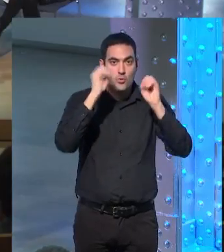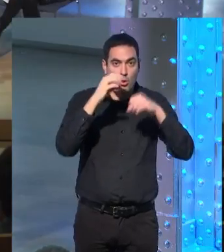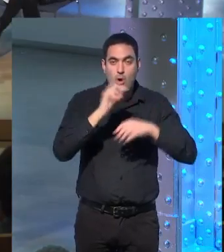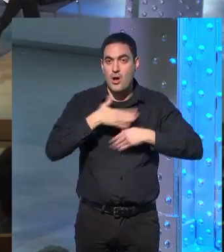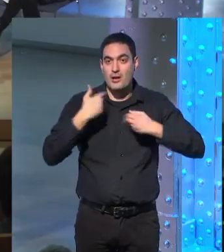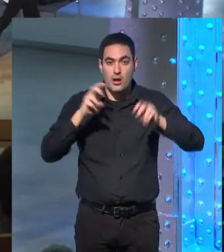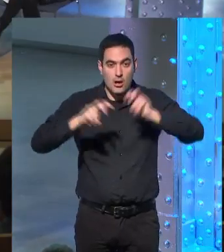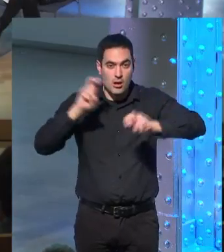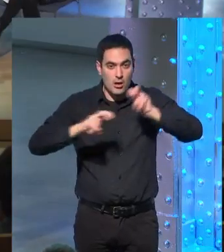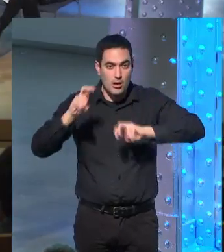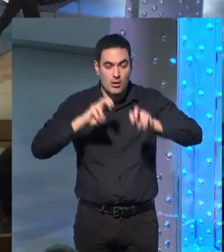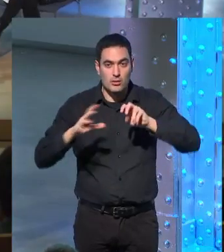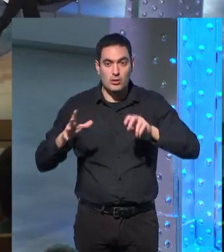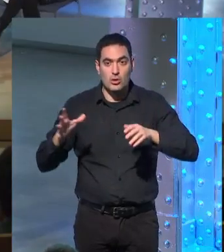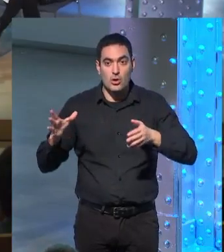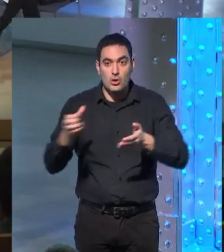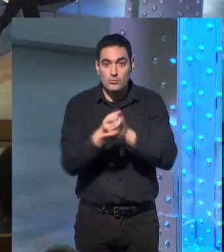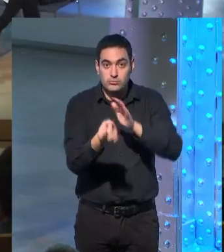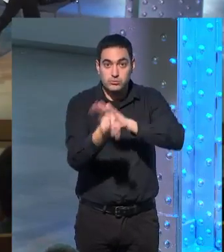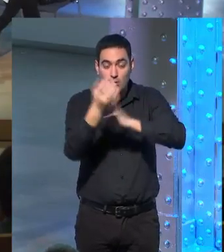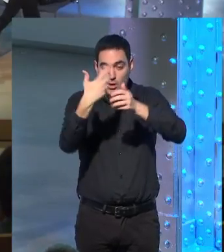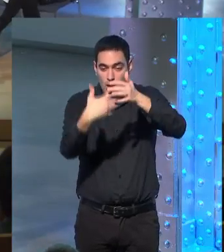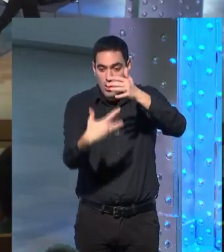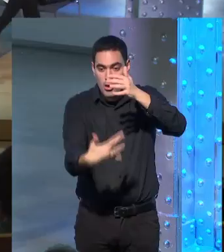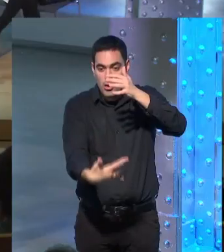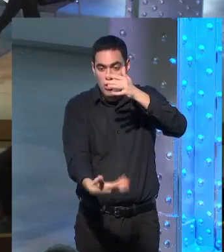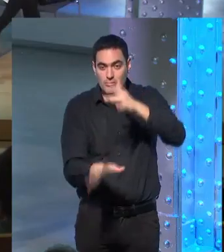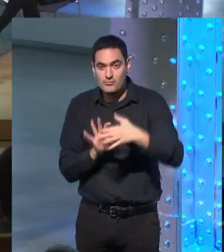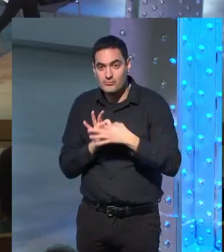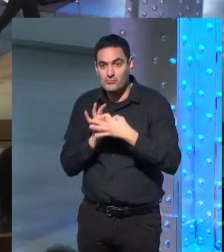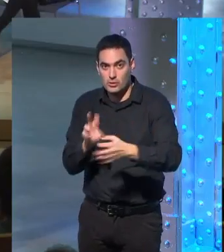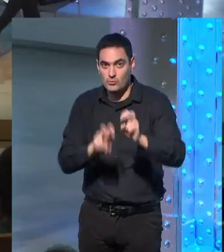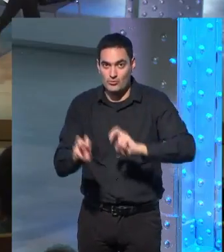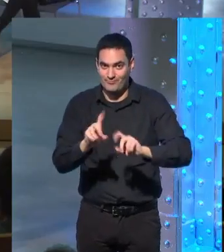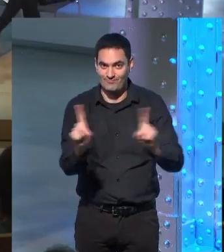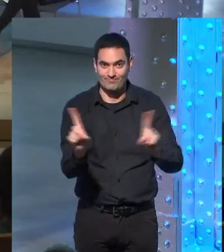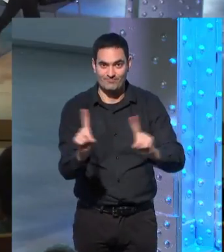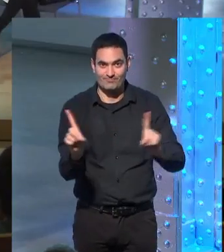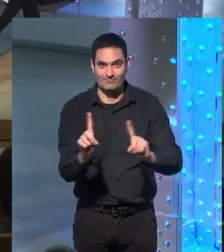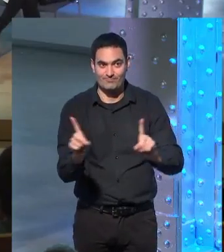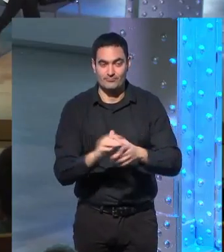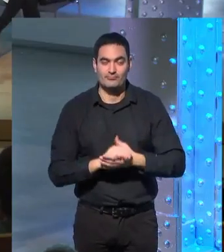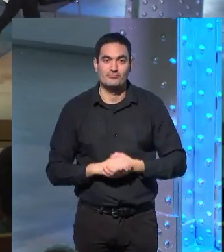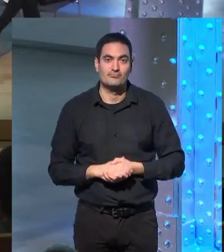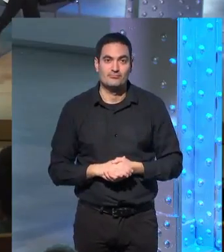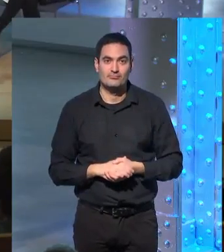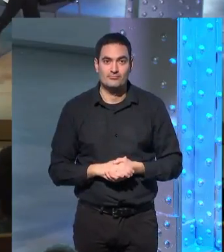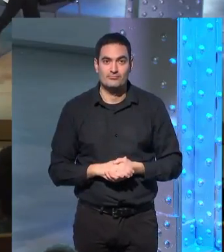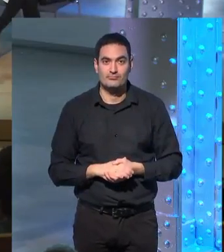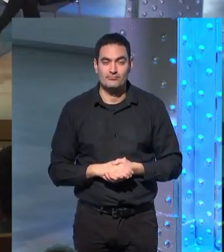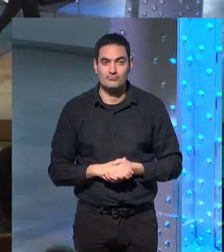el que sea, no todo lo que sale es relacionado con lo que están preguntando. Una vez me decía